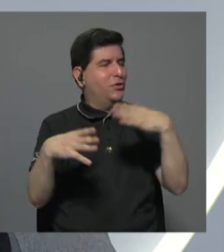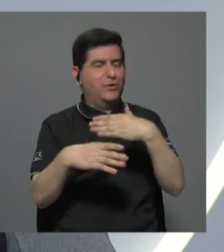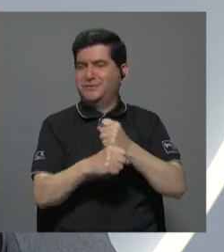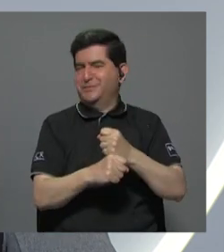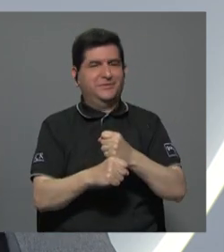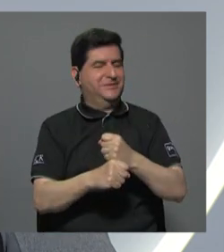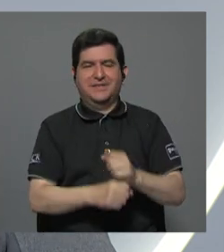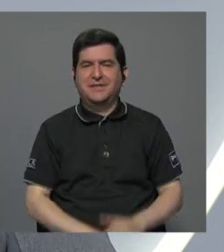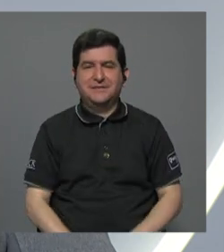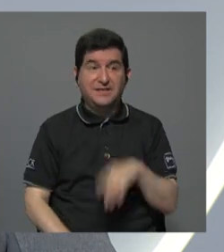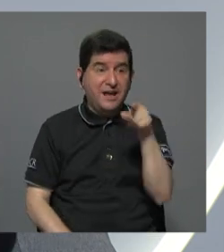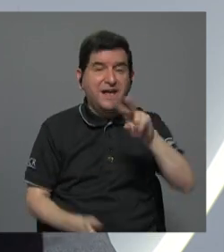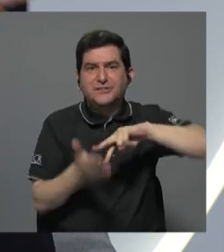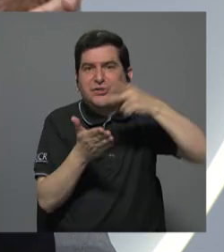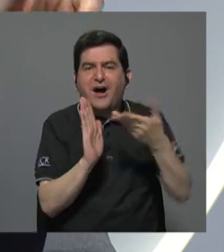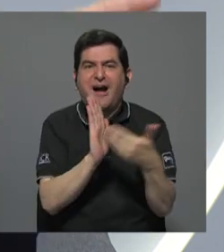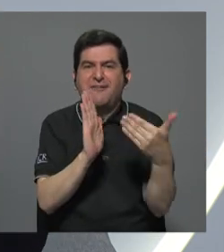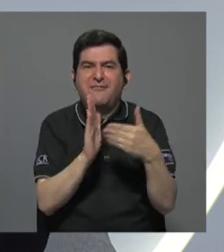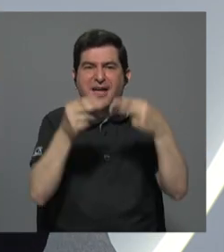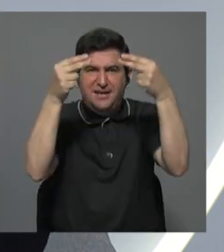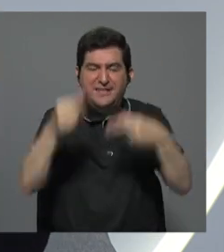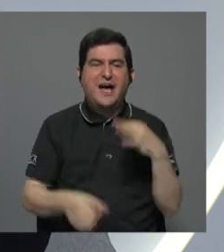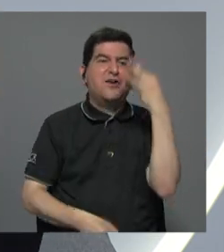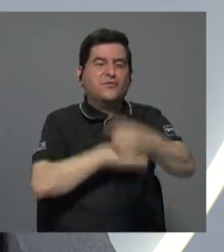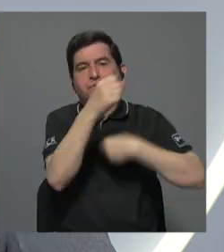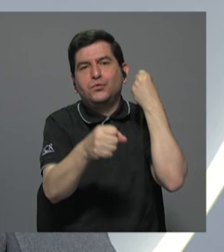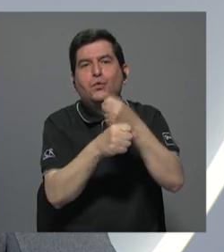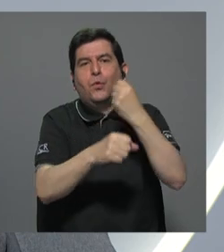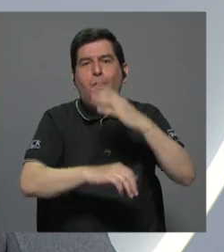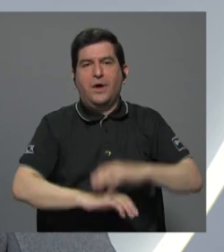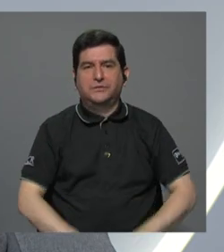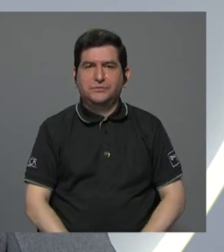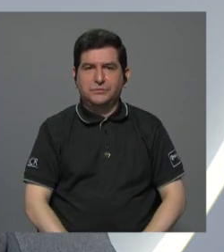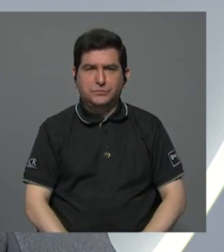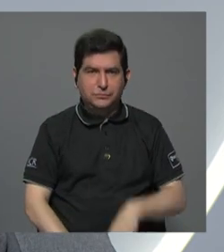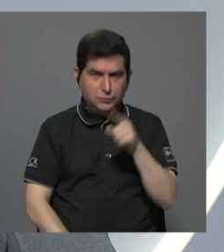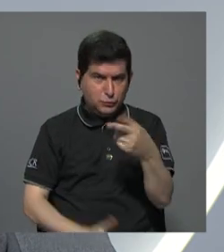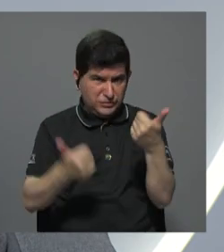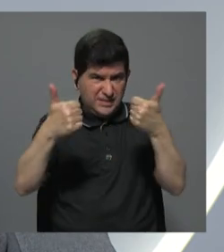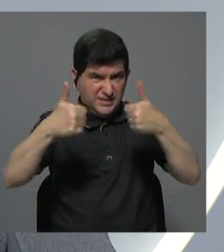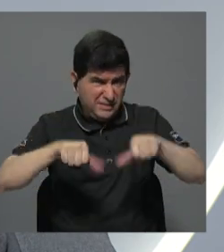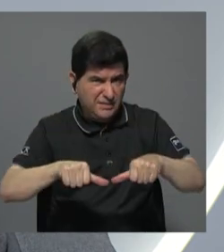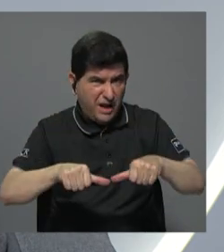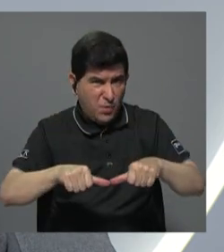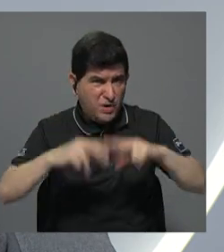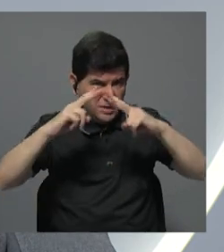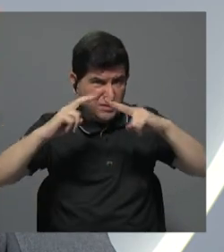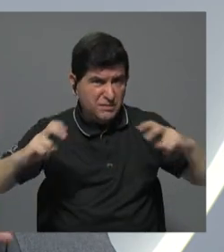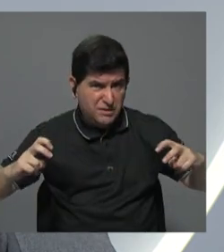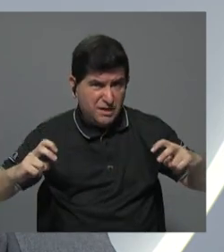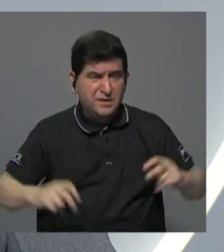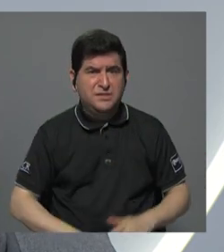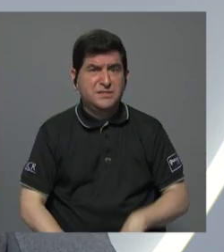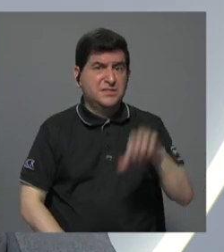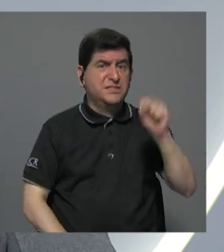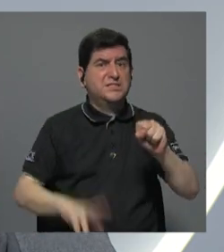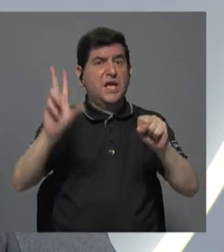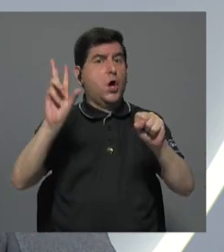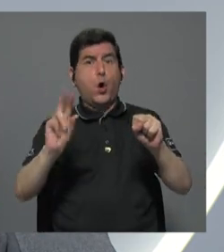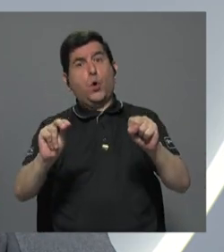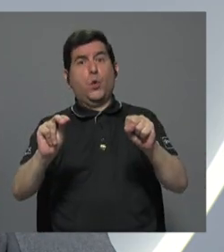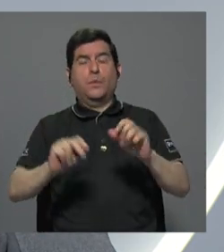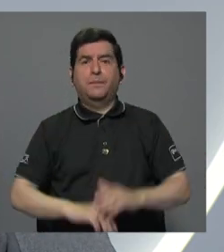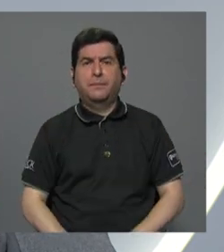eso por tanto va a afectar el presupuesto del siguiente año ustedes están de acuerdo con ese análisis sí o no